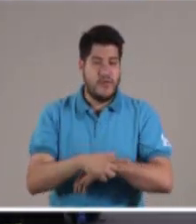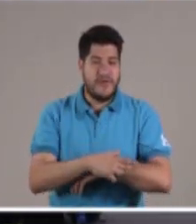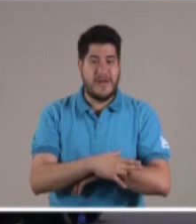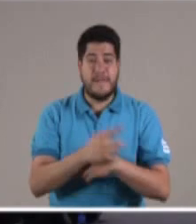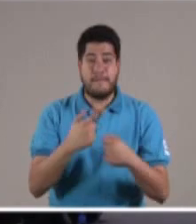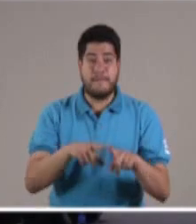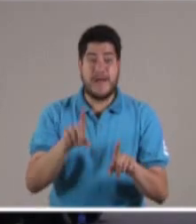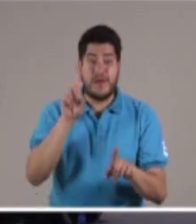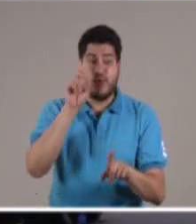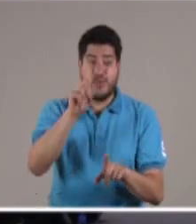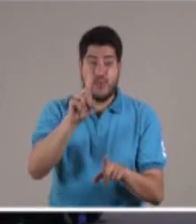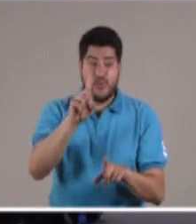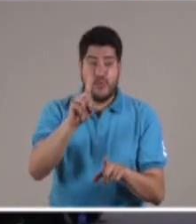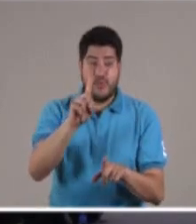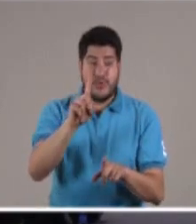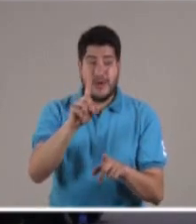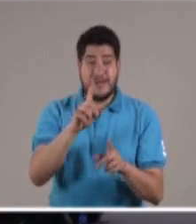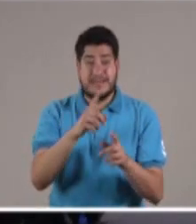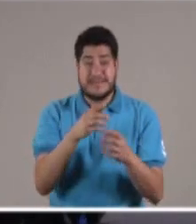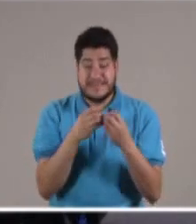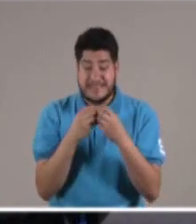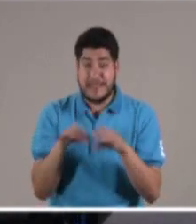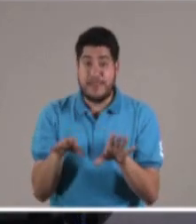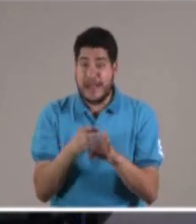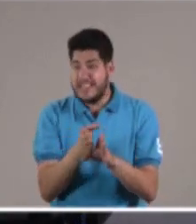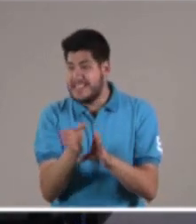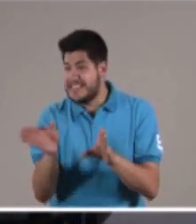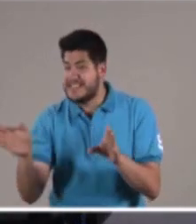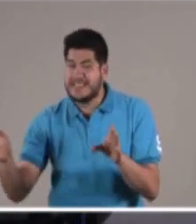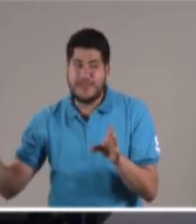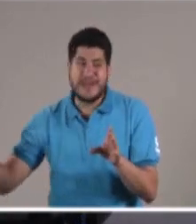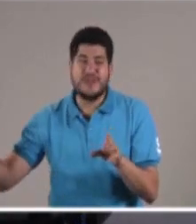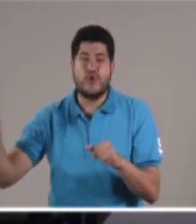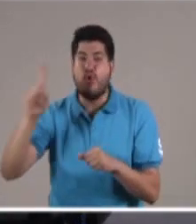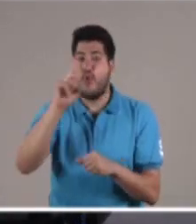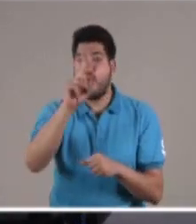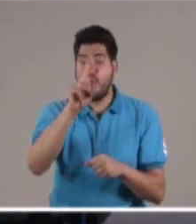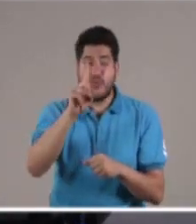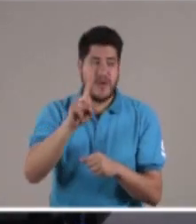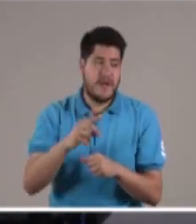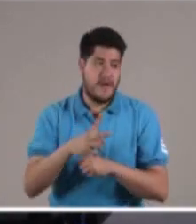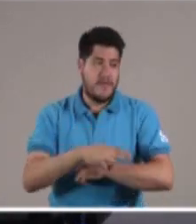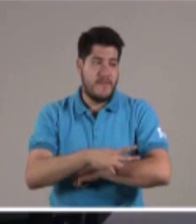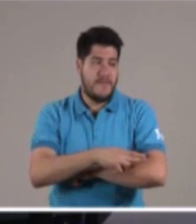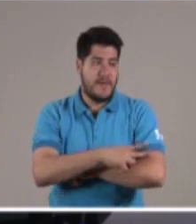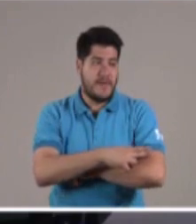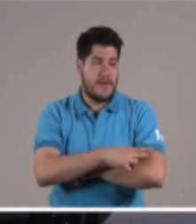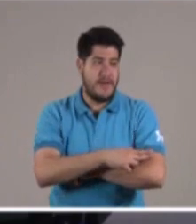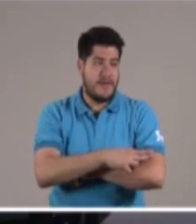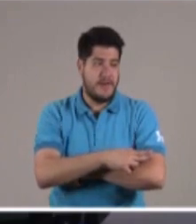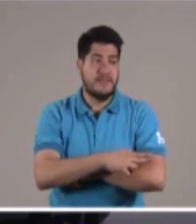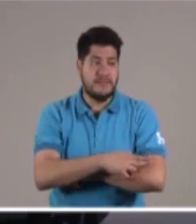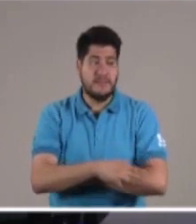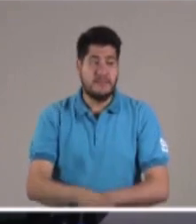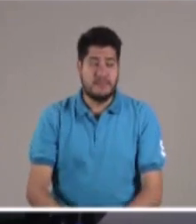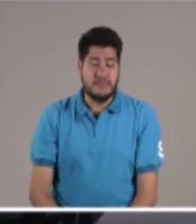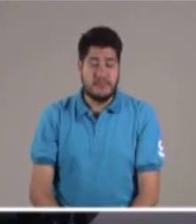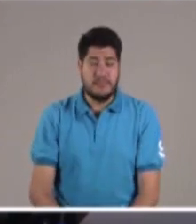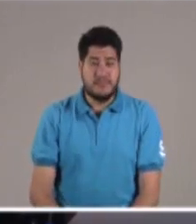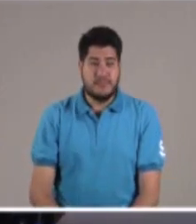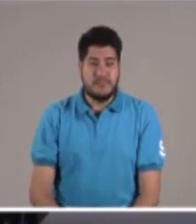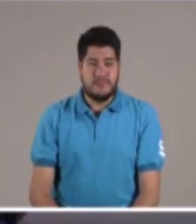una se le perdió una una se le perdió